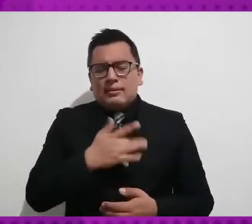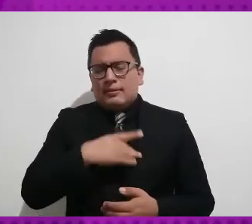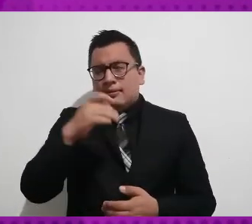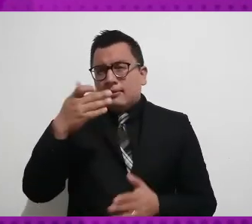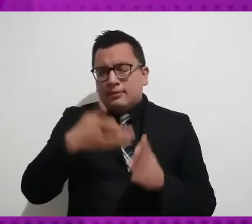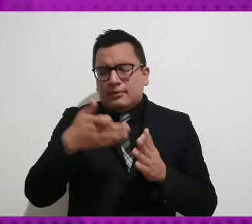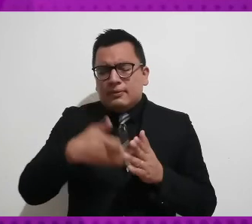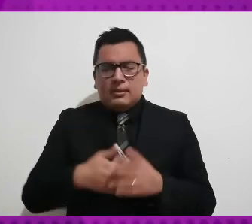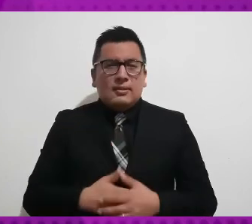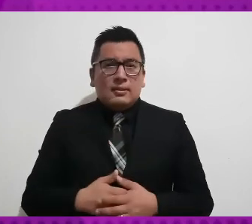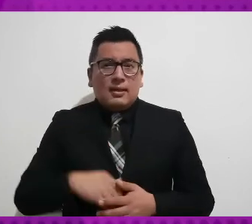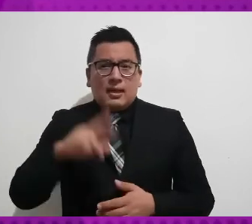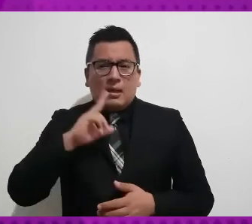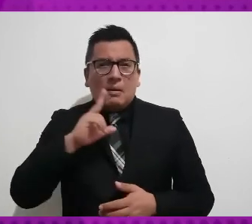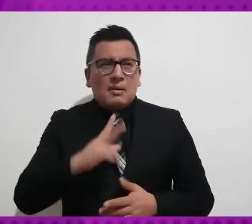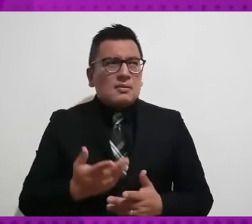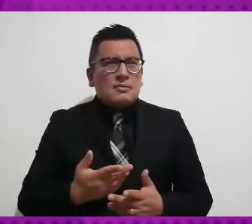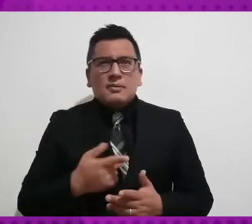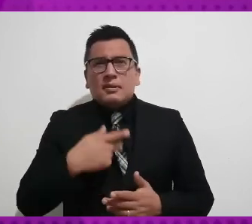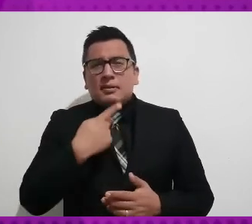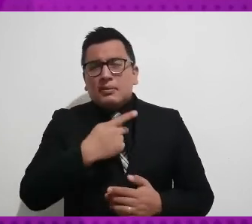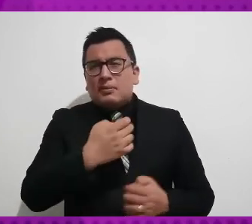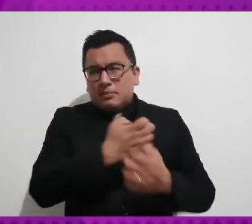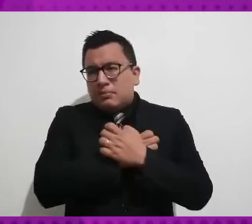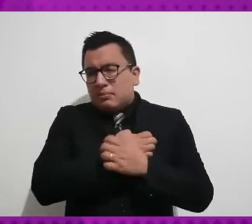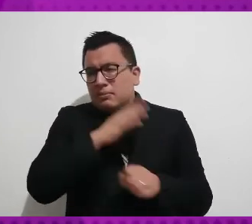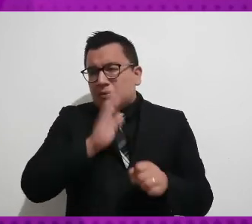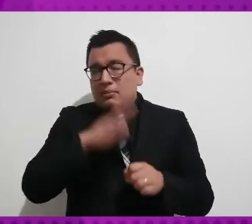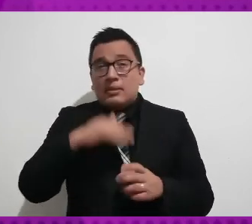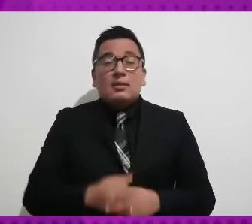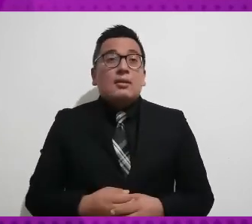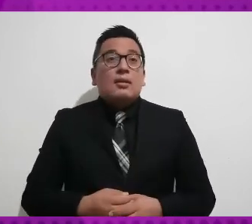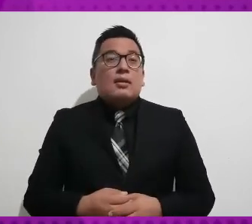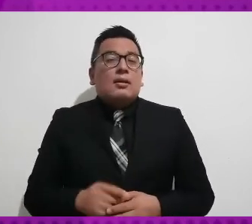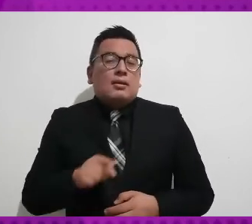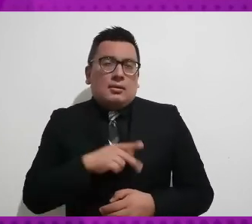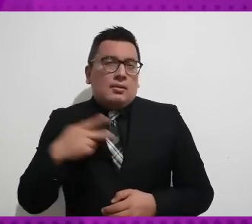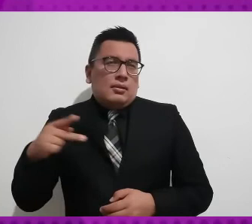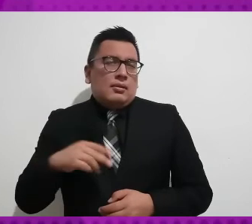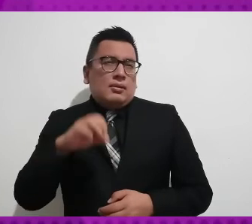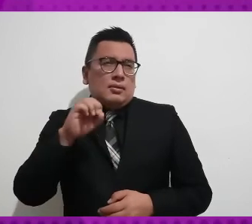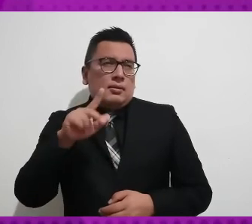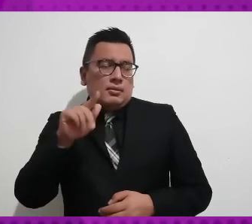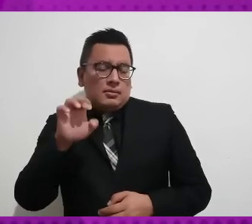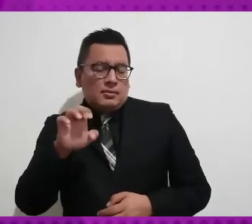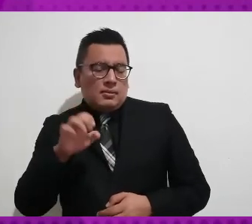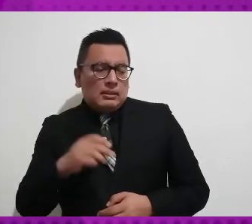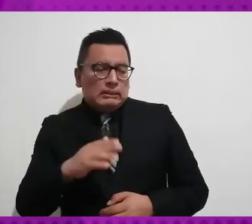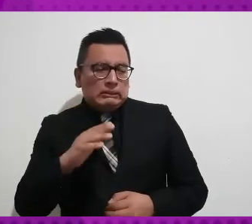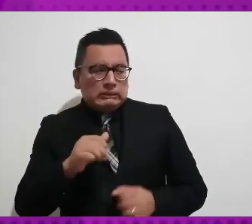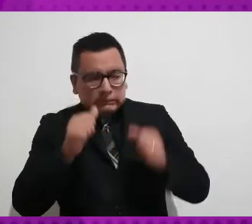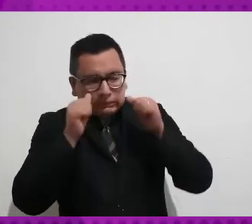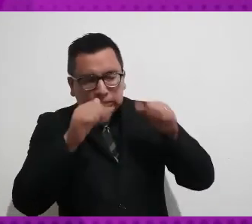que este comportamiento y este ejemplo de civilidad, pues cada vez está más en la mira de los órganos electorales. Creo que también